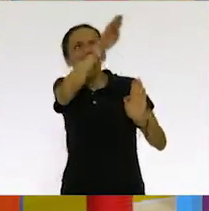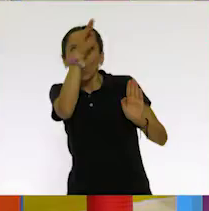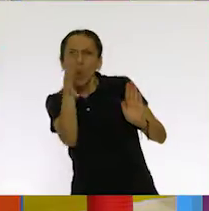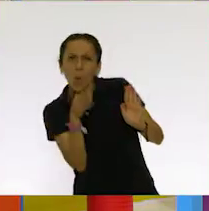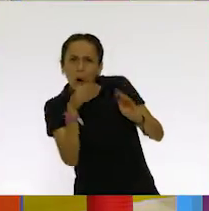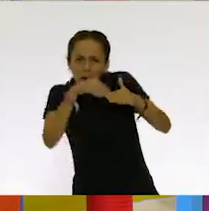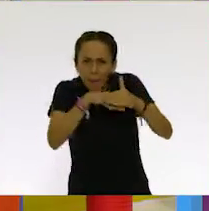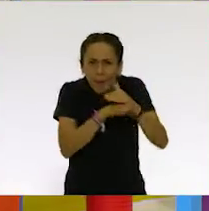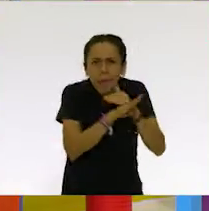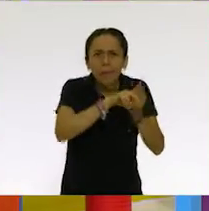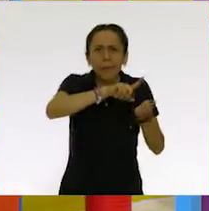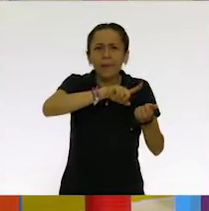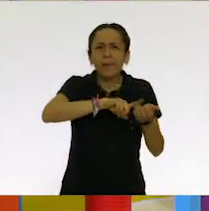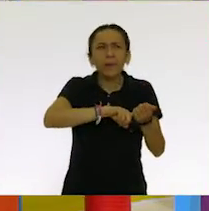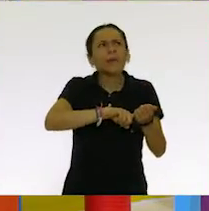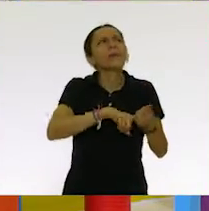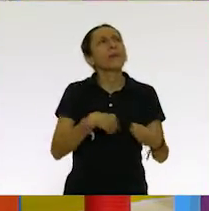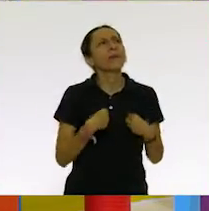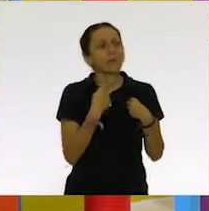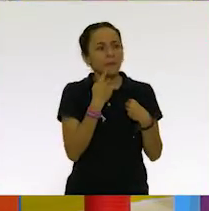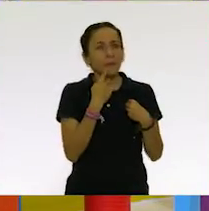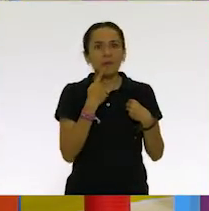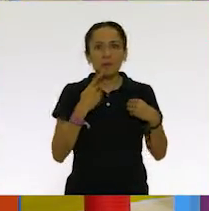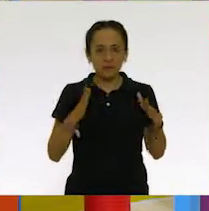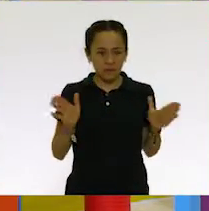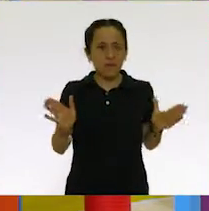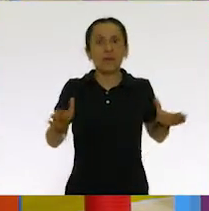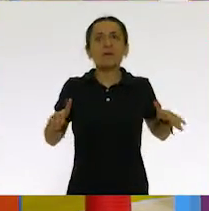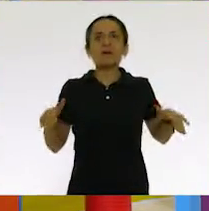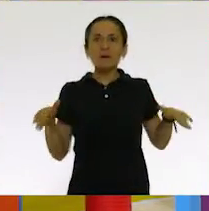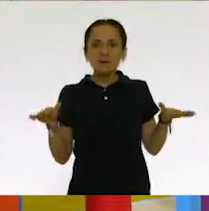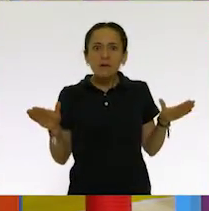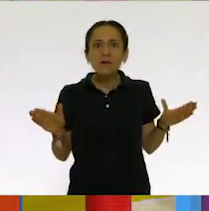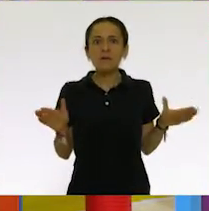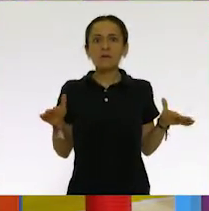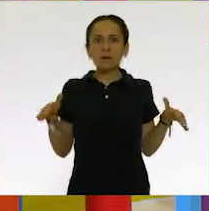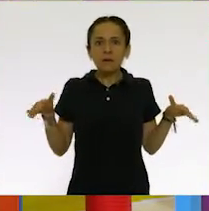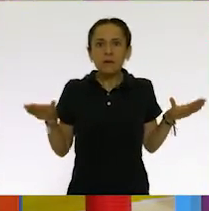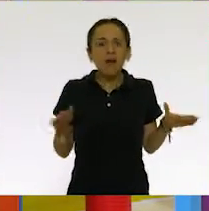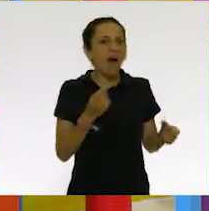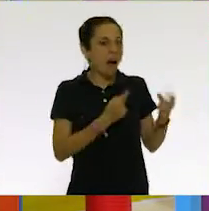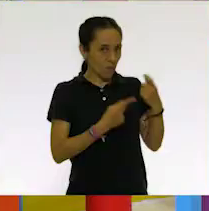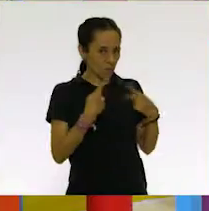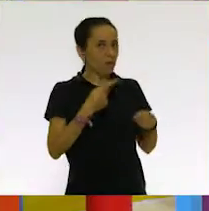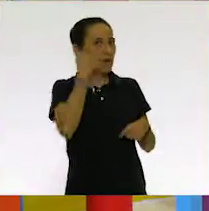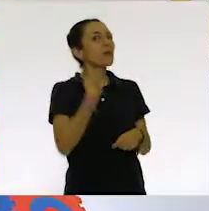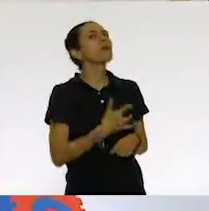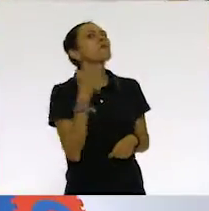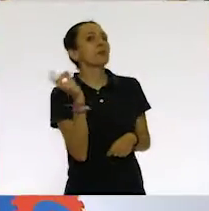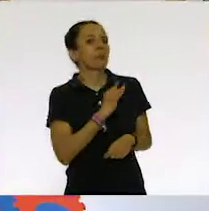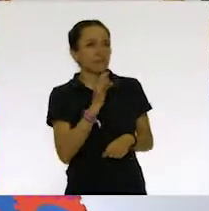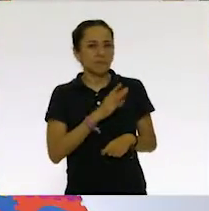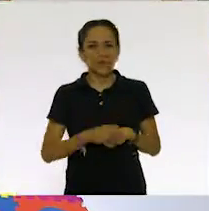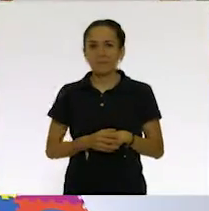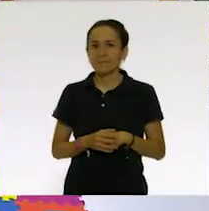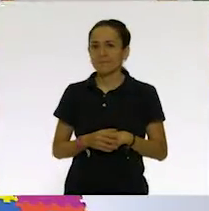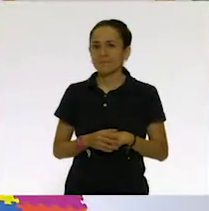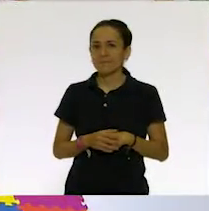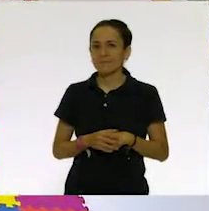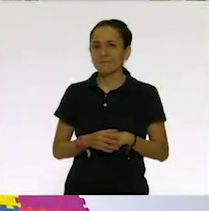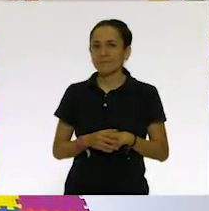tiene alas, que a algunas personas les da miedo. El vampiro. El murciélago. Ah, no, no es el vampiro.